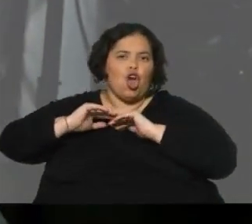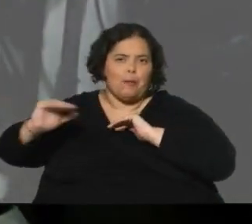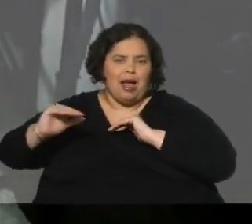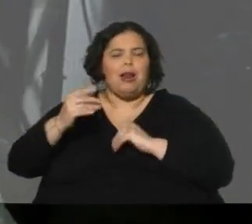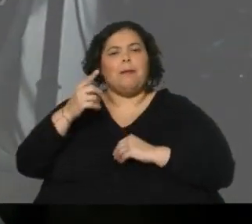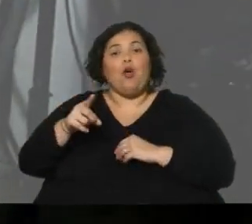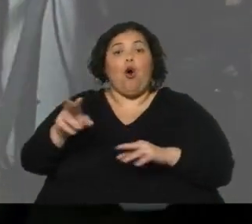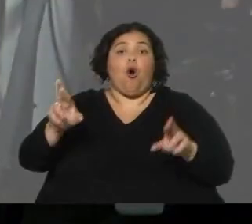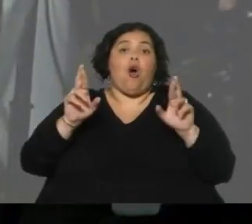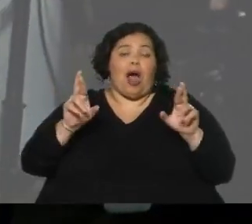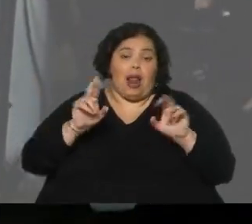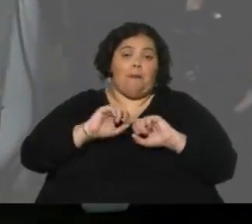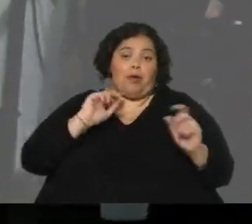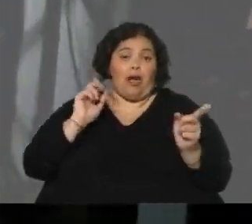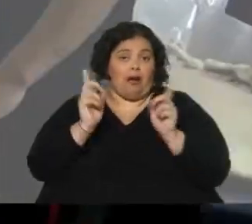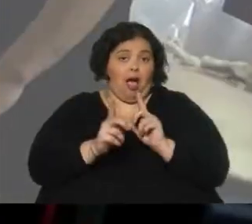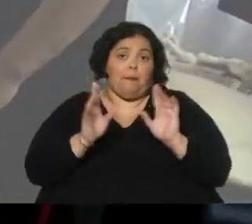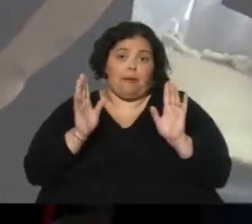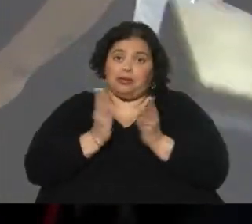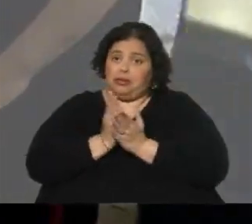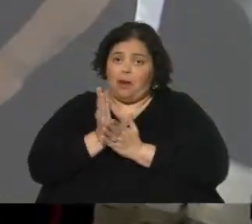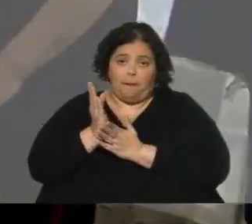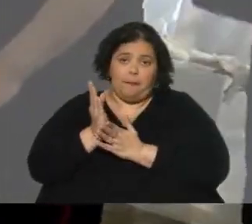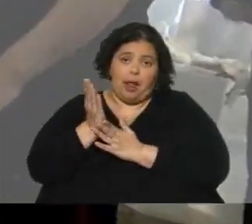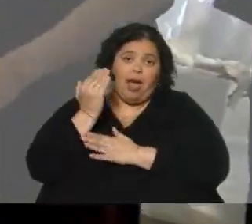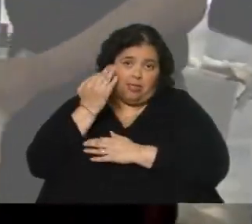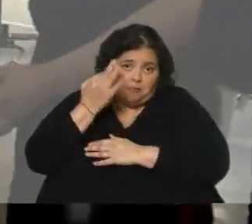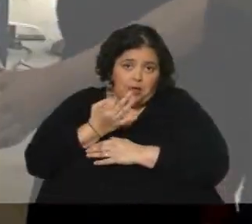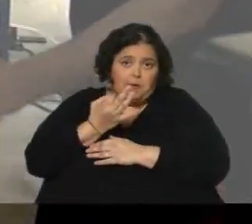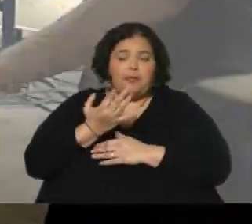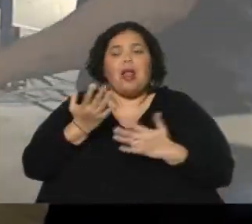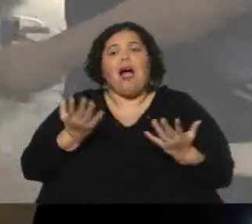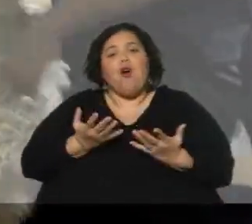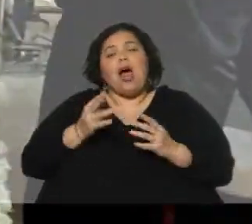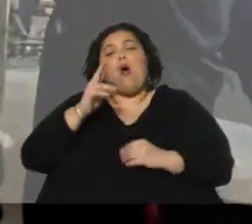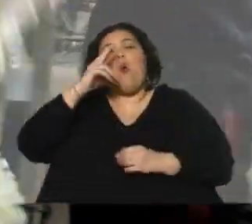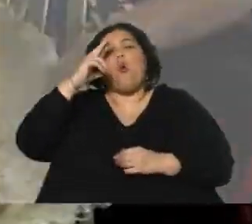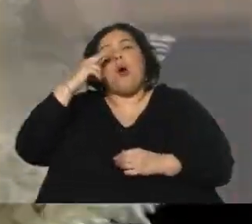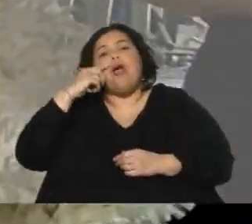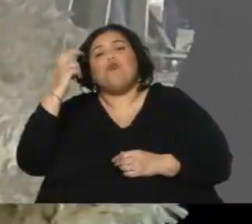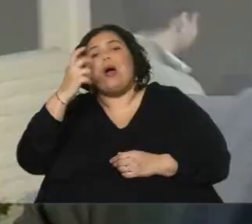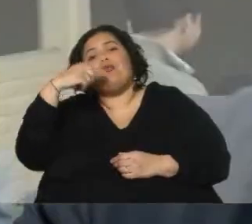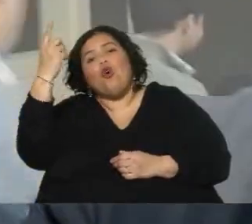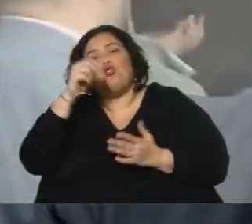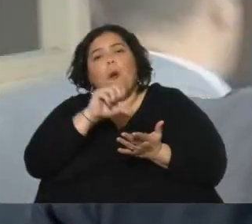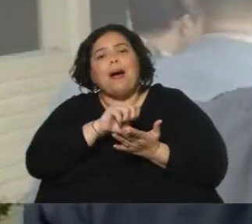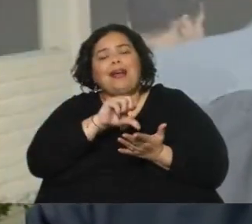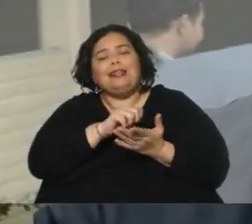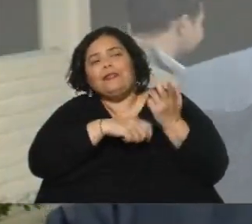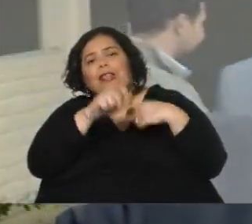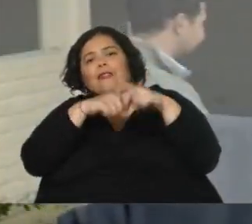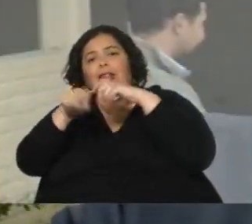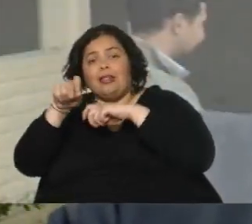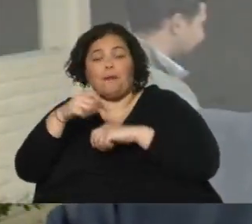pueda revertir como siempre ha ocurrido en los mercados. Por eso, ahora Uruguay busca otros mercados. Mire, cuando